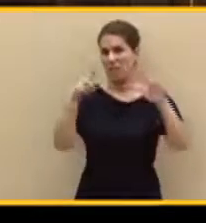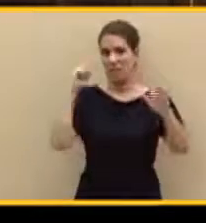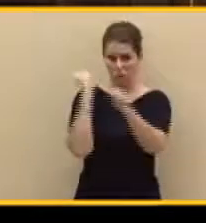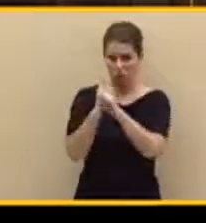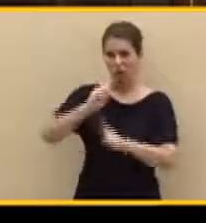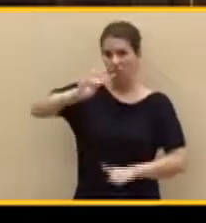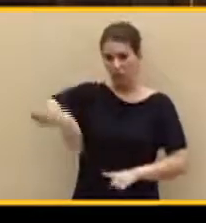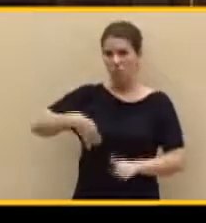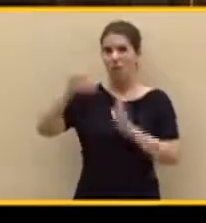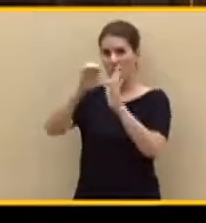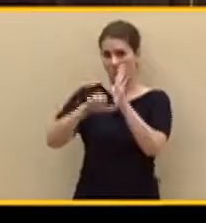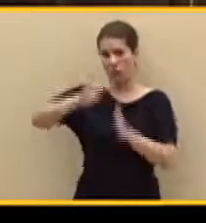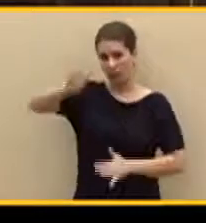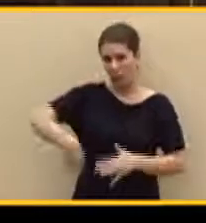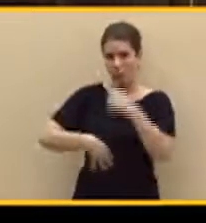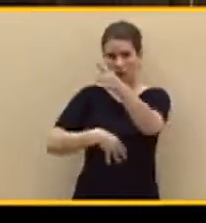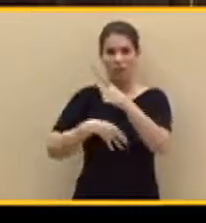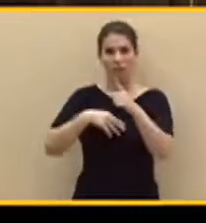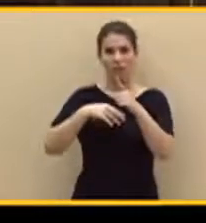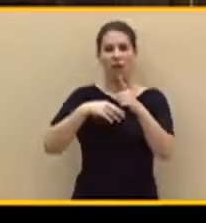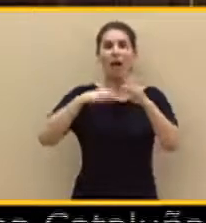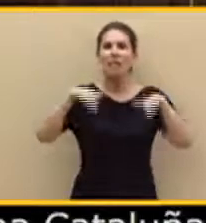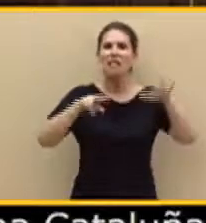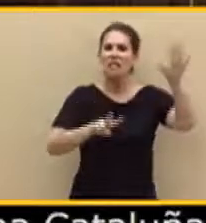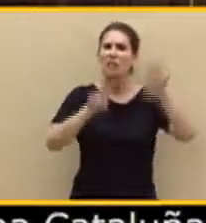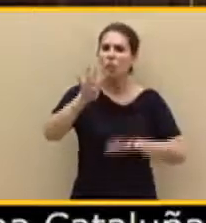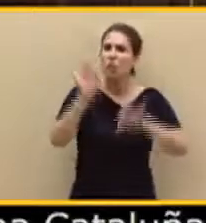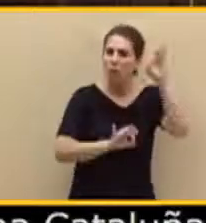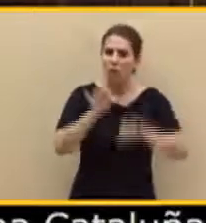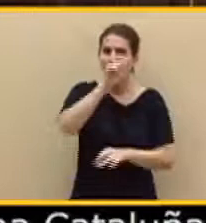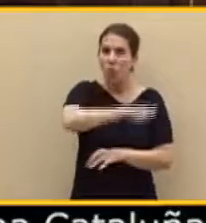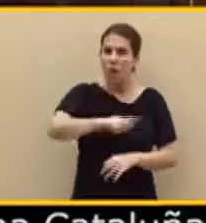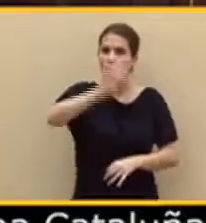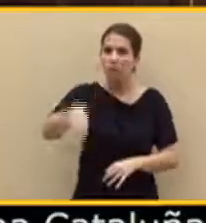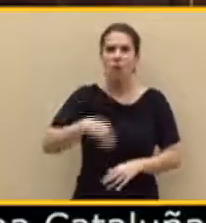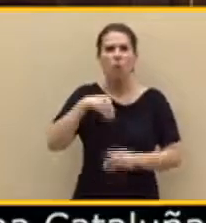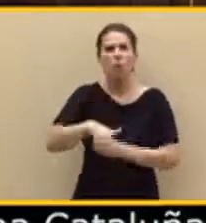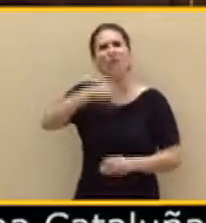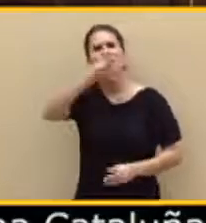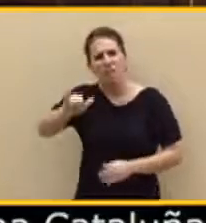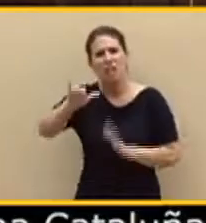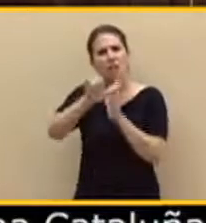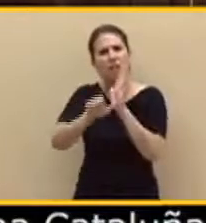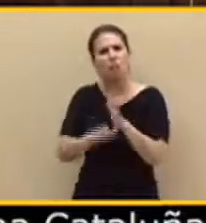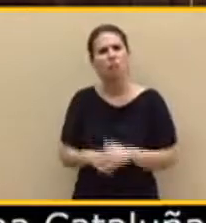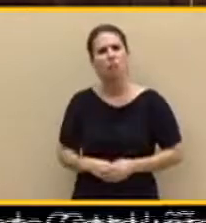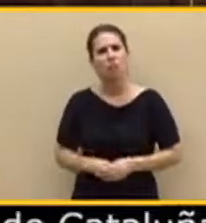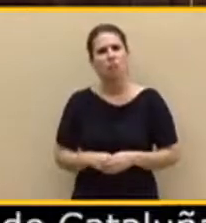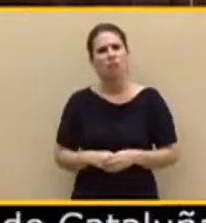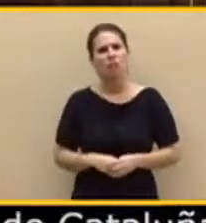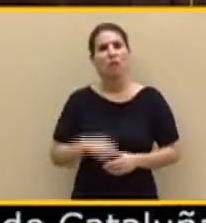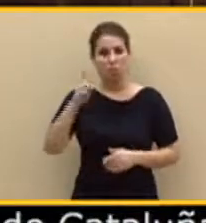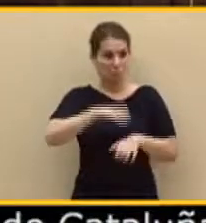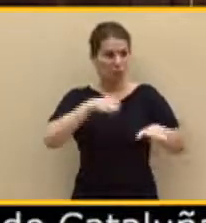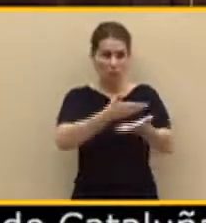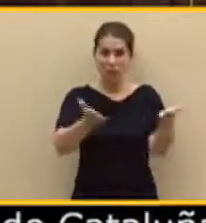un 74% de los ciudadanos de Cataluña votó sí al Estatut, señorías. También la mayoría de esta Cámara refrendó